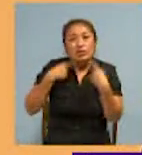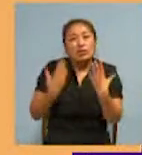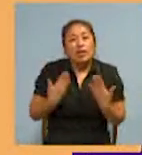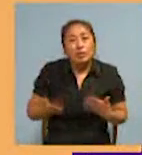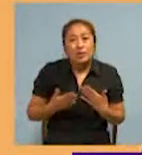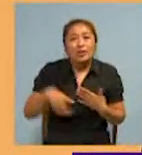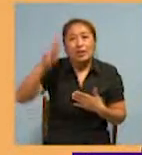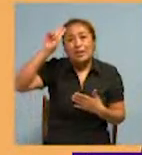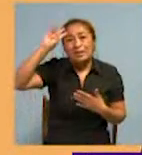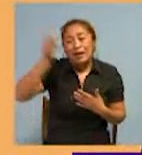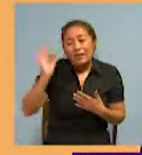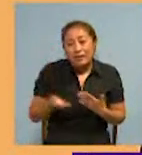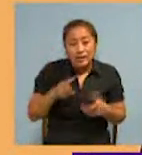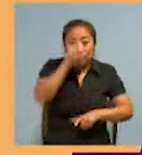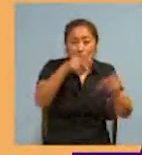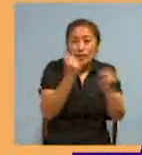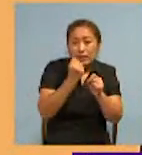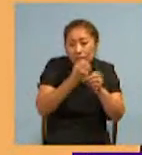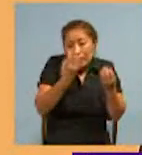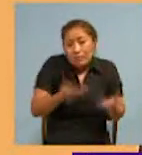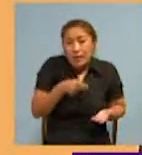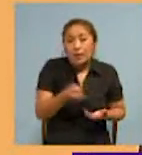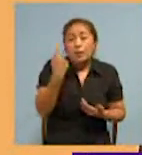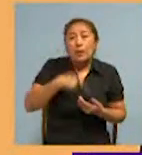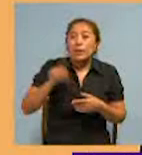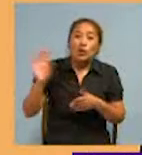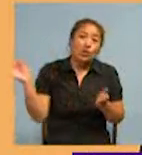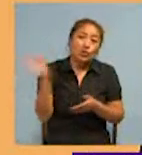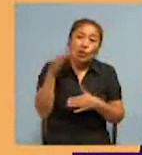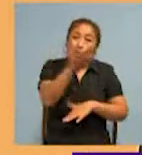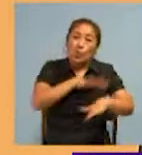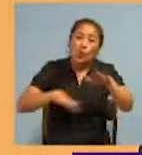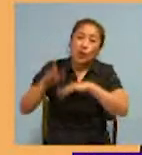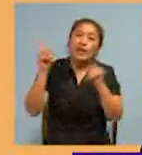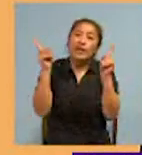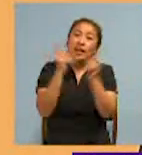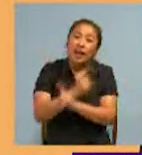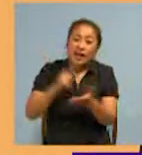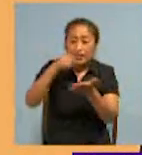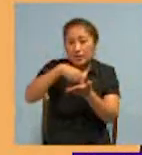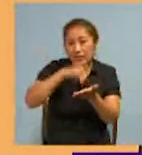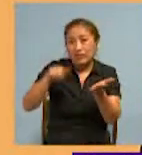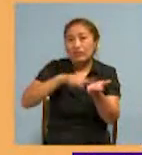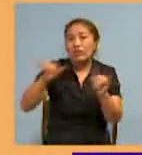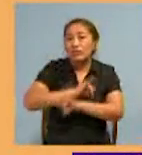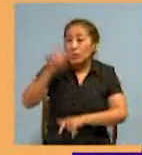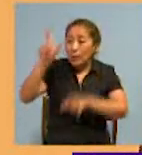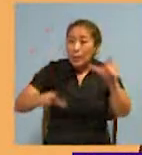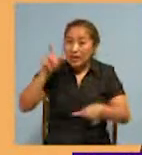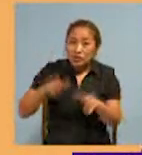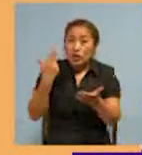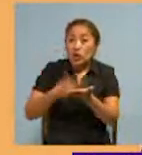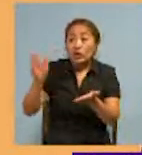está en el reconocimiento nuestro hacia los trabajadores pero bueno como en todo lugar digamos hay informes sobre trabajadores que no cumplen el contrato que no se